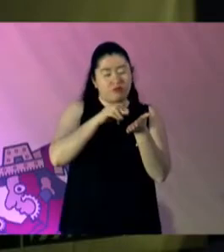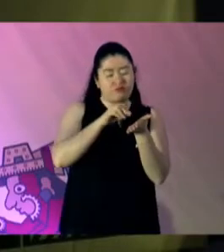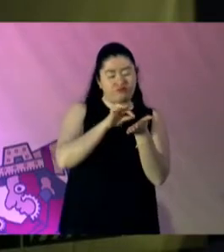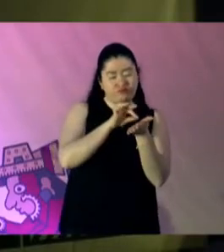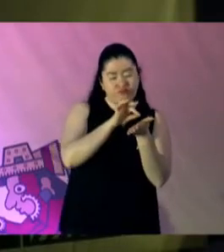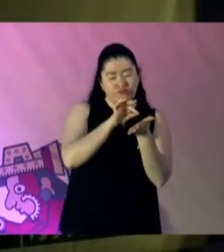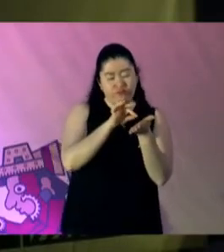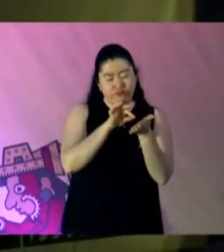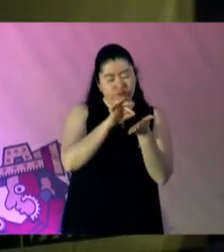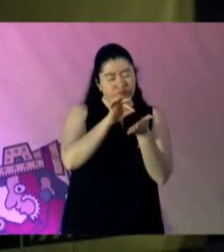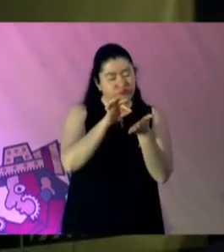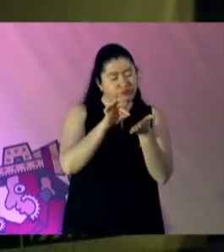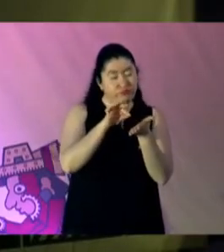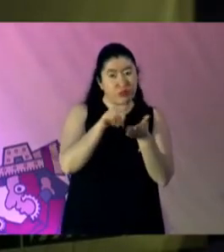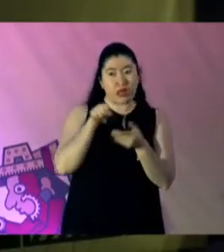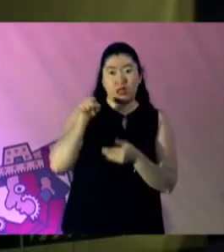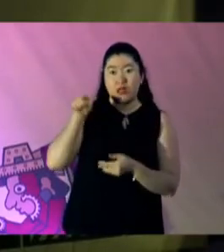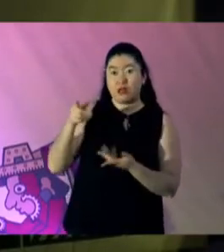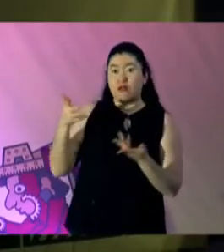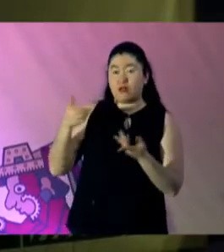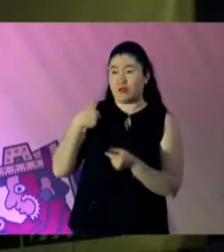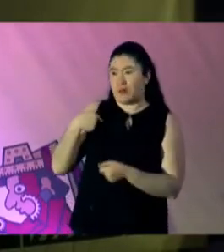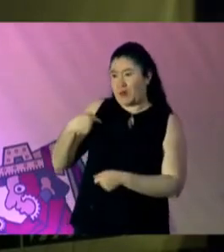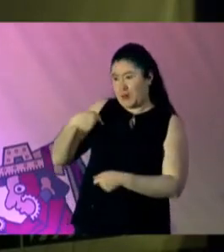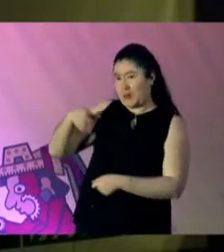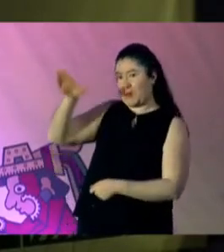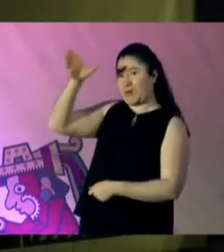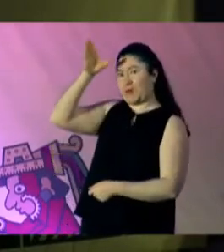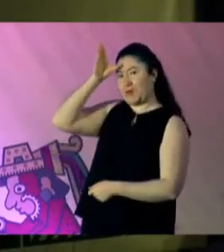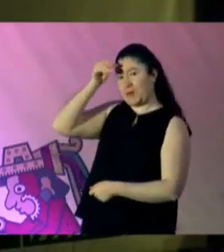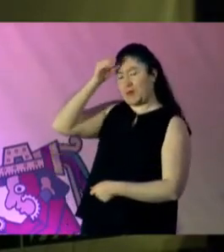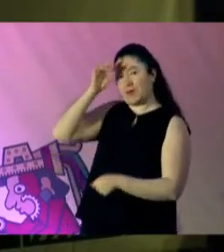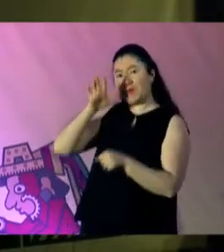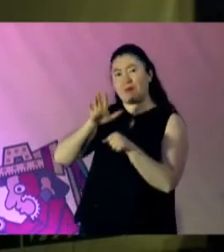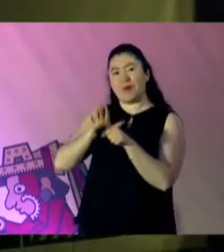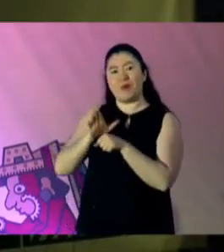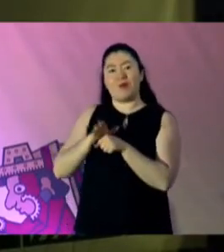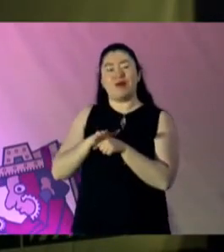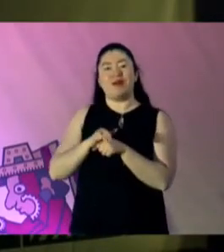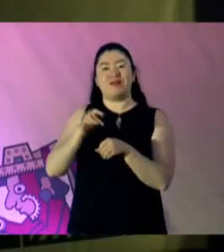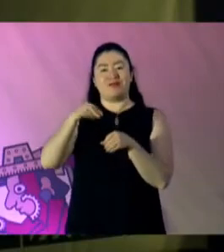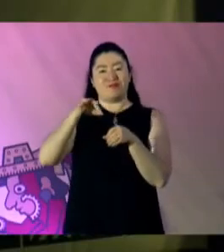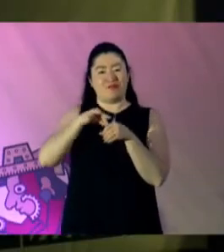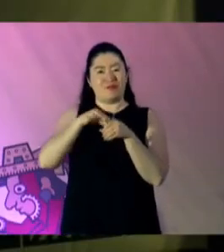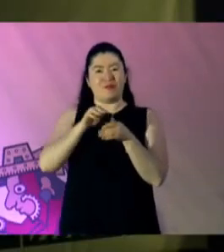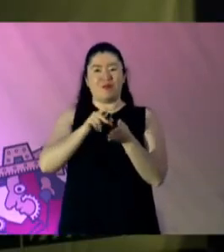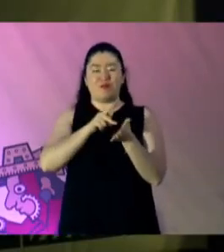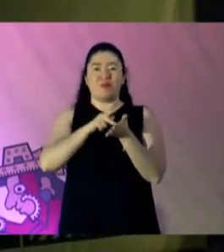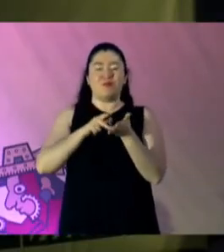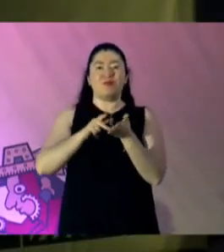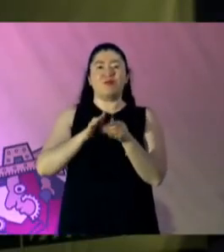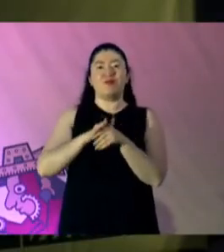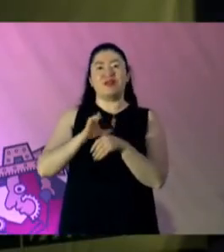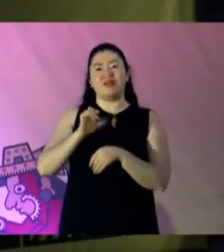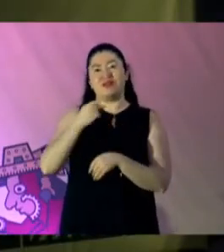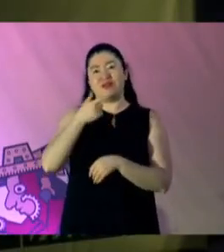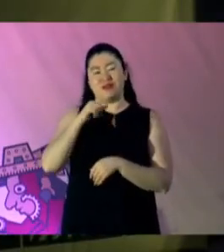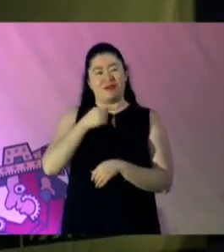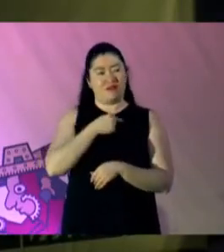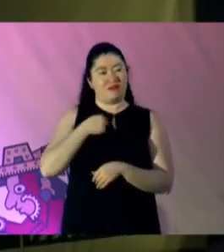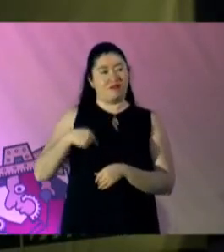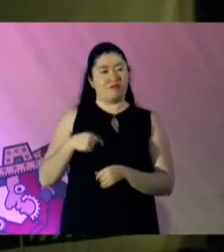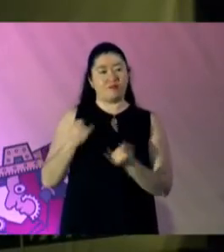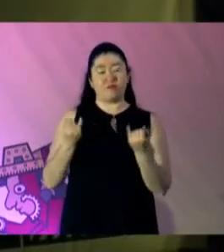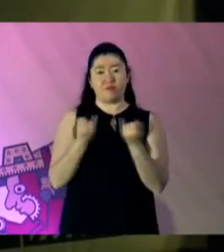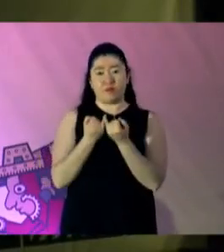él trabajaba de él aprendí a trabajar con la plumilla en la tinta china el manguillo y toda